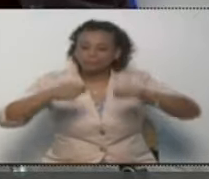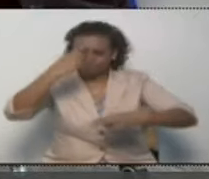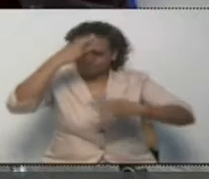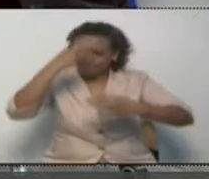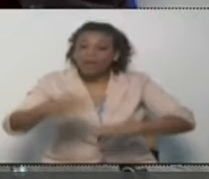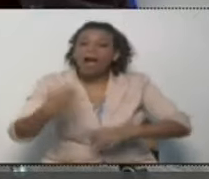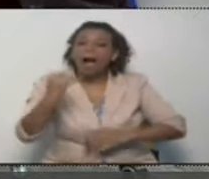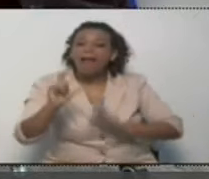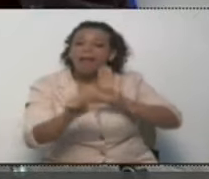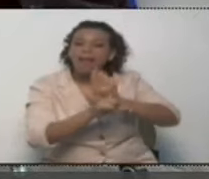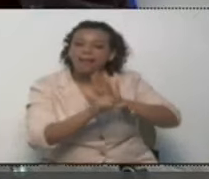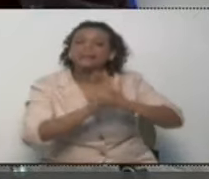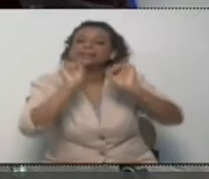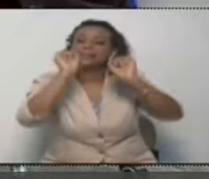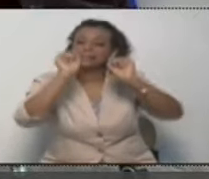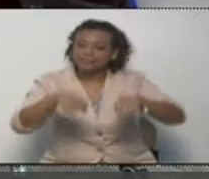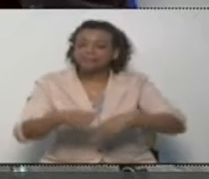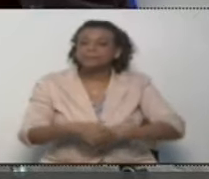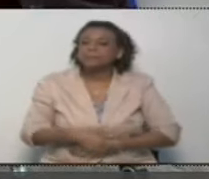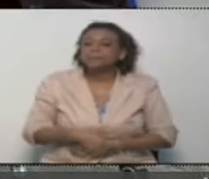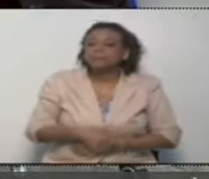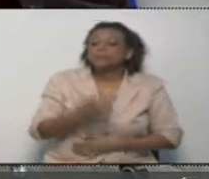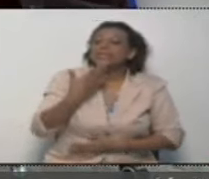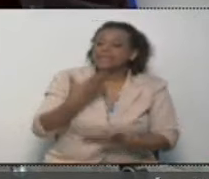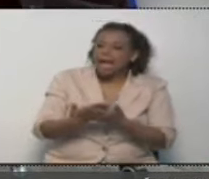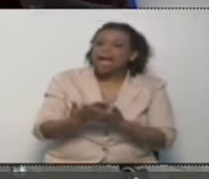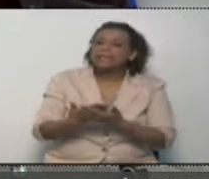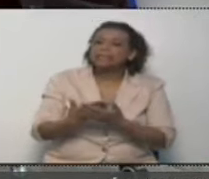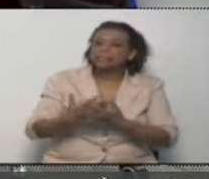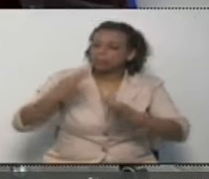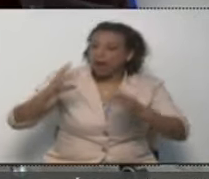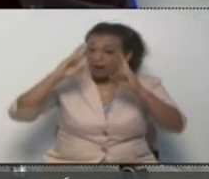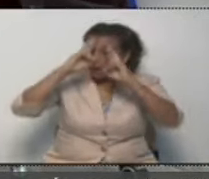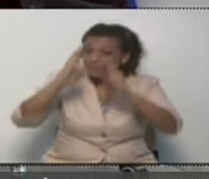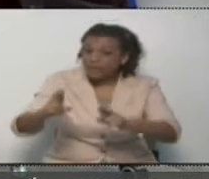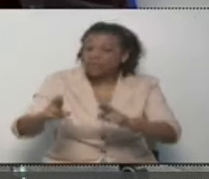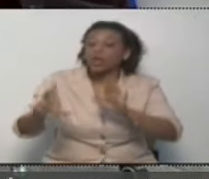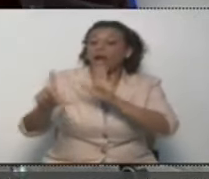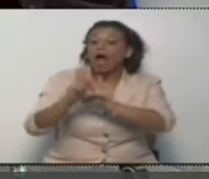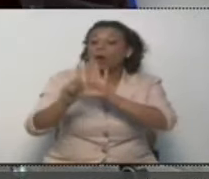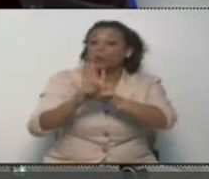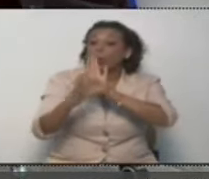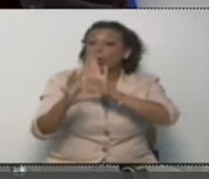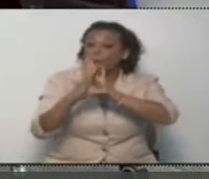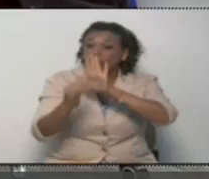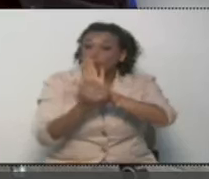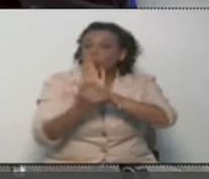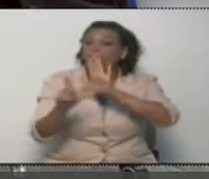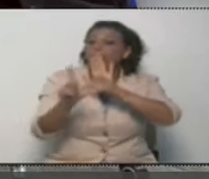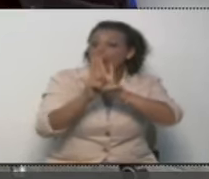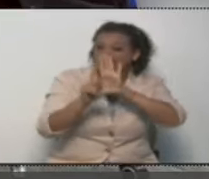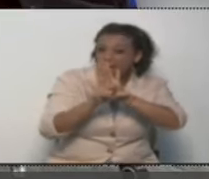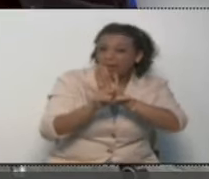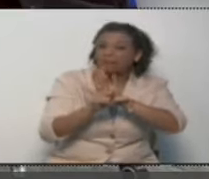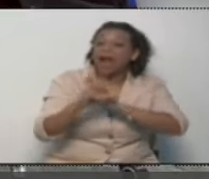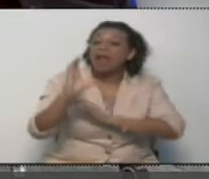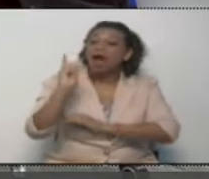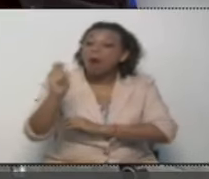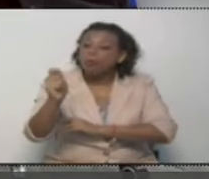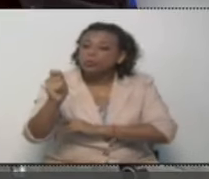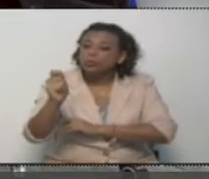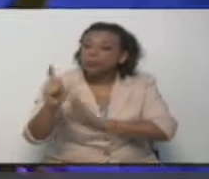ley, y gracias al respeto a las instituciones, a la ley, a la constitución